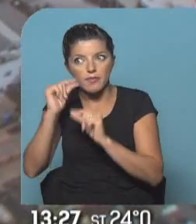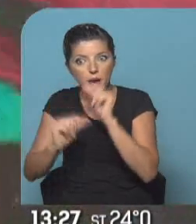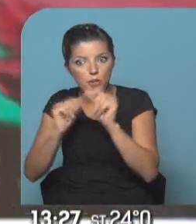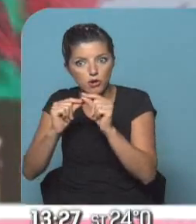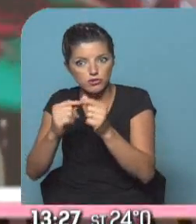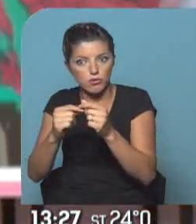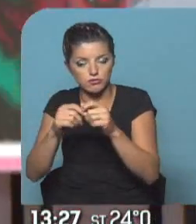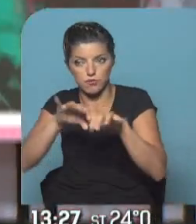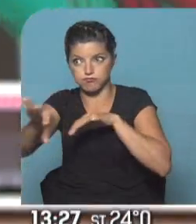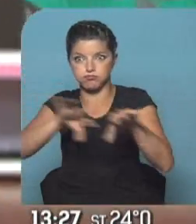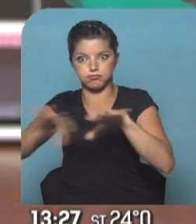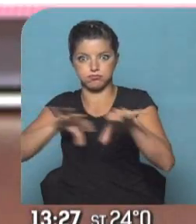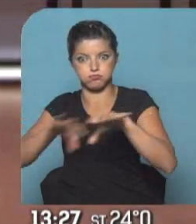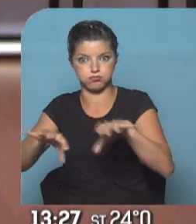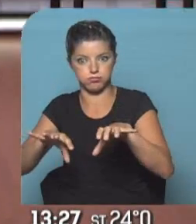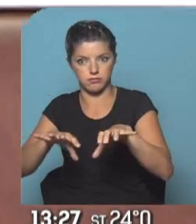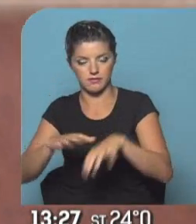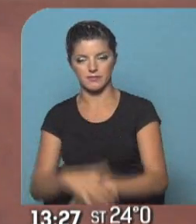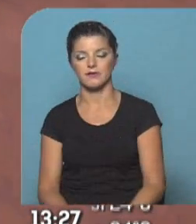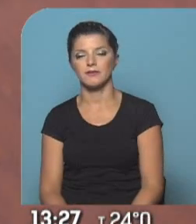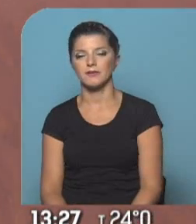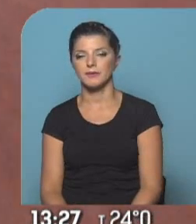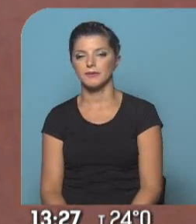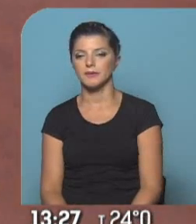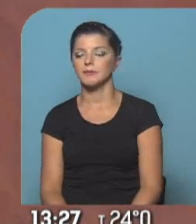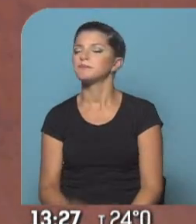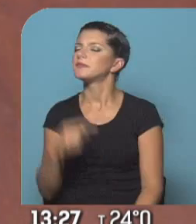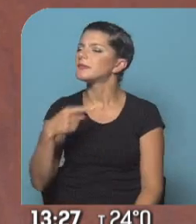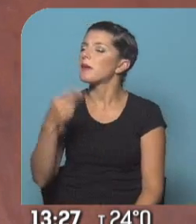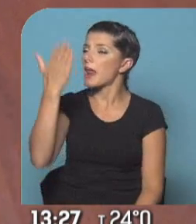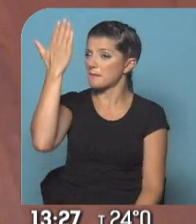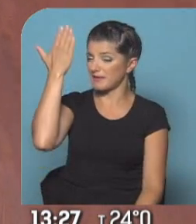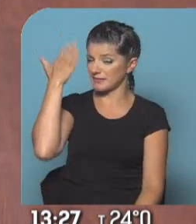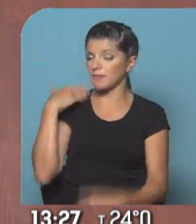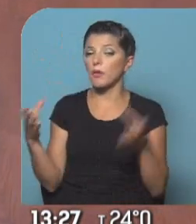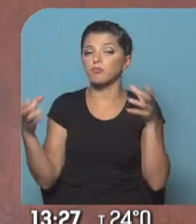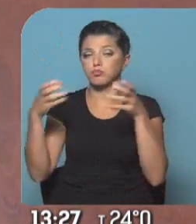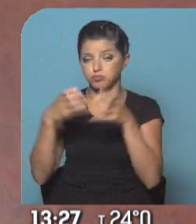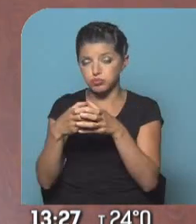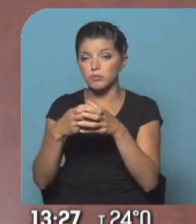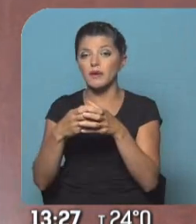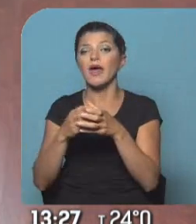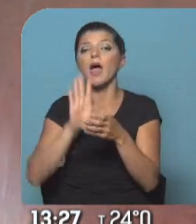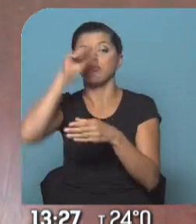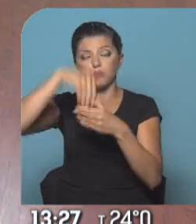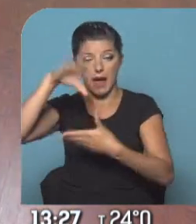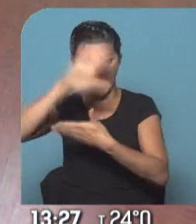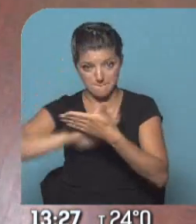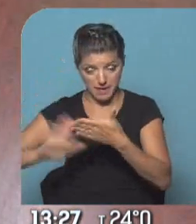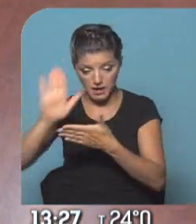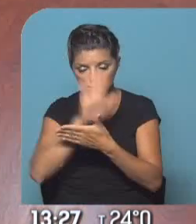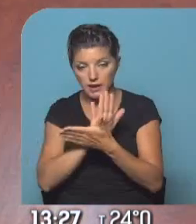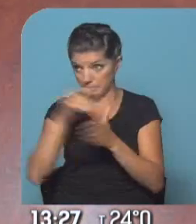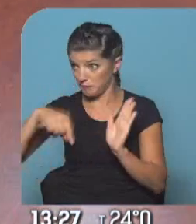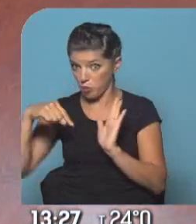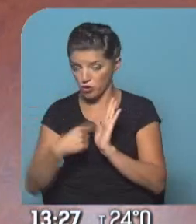¿no? Así es. Mira, la semana pasada en el 13º Foro Iberoamérica, donde se discutió aquí, se hizo en